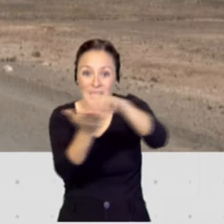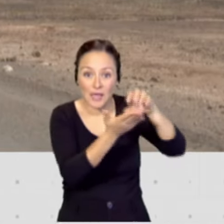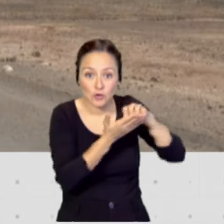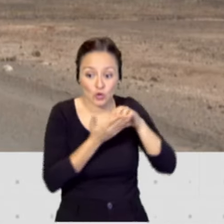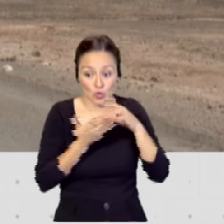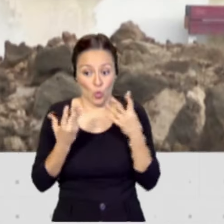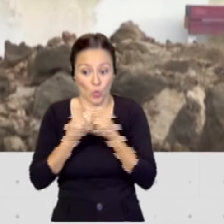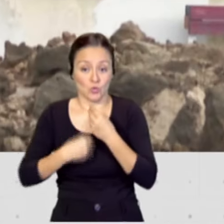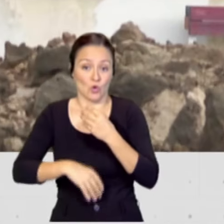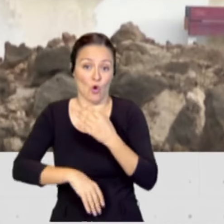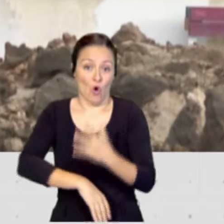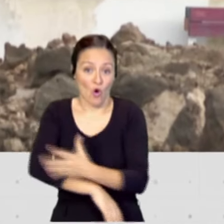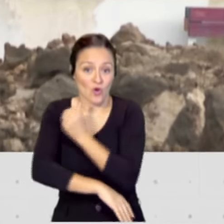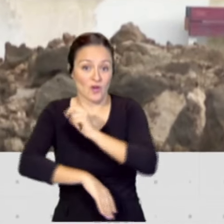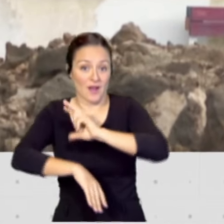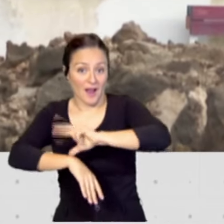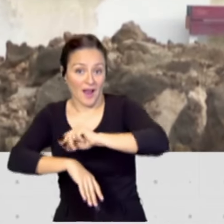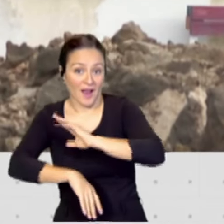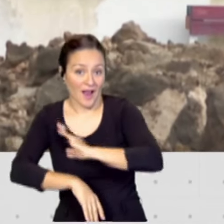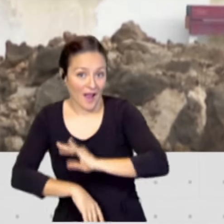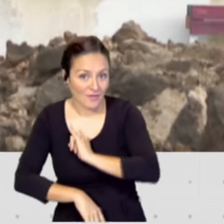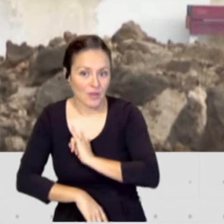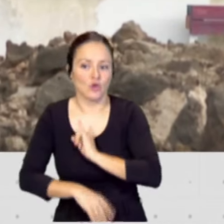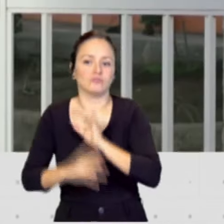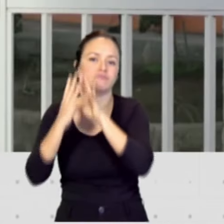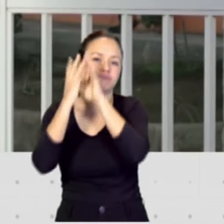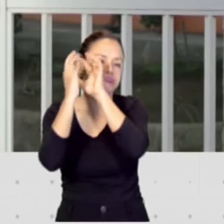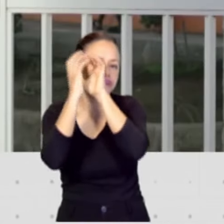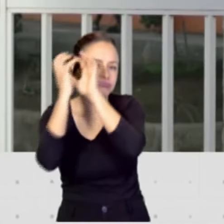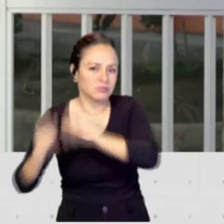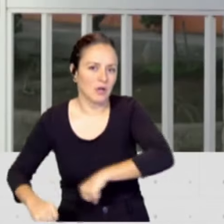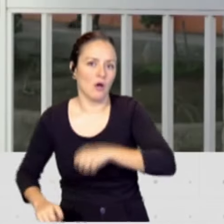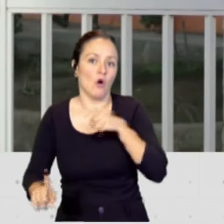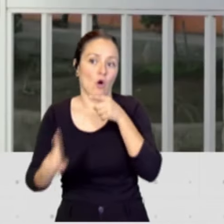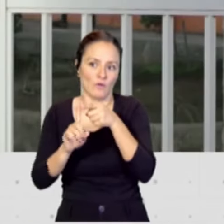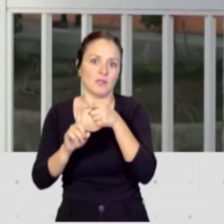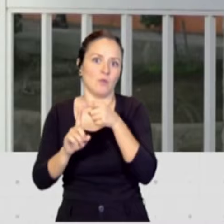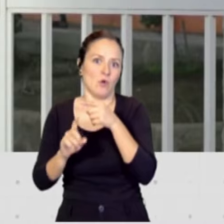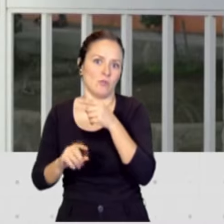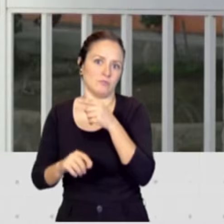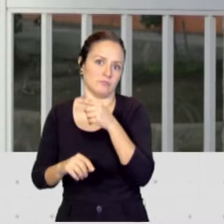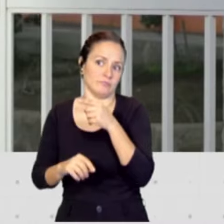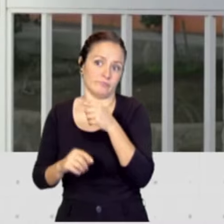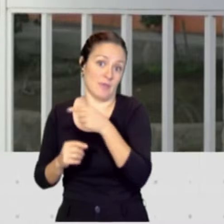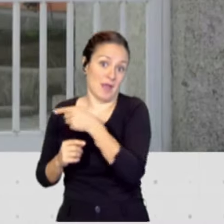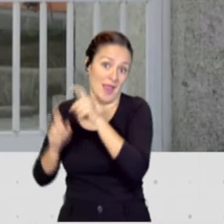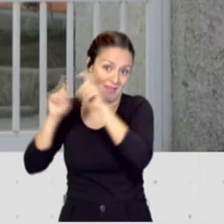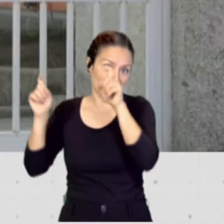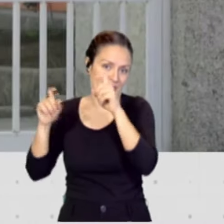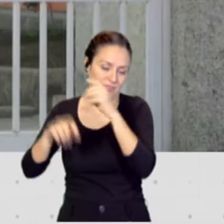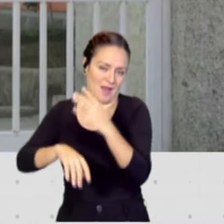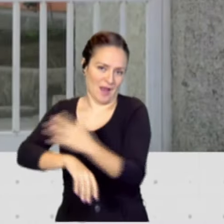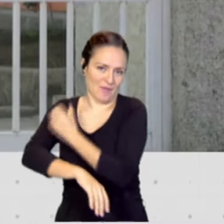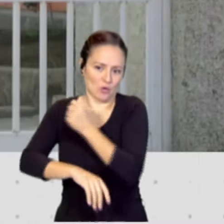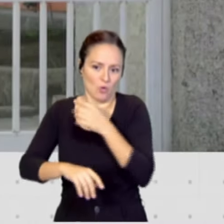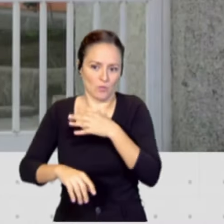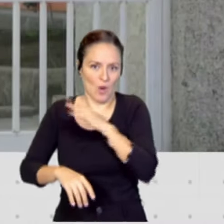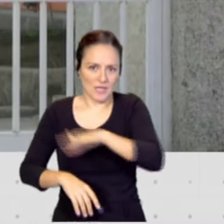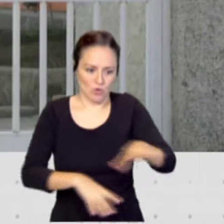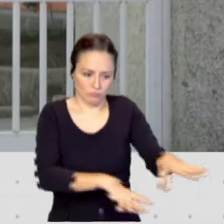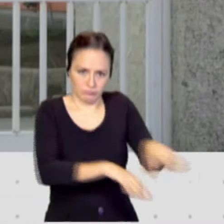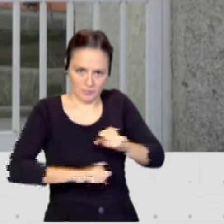los cabildos eh Para poder asumir los por parte de los cabildos eh esos menores nosotros lo que sí le hemos